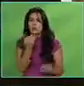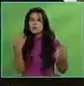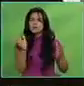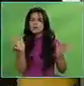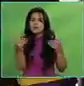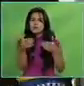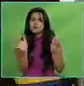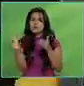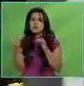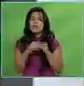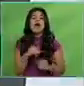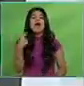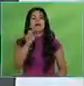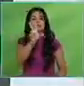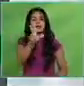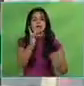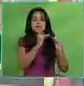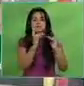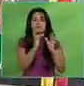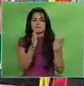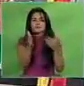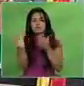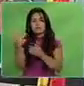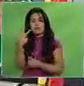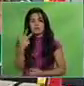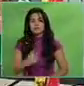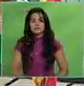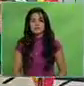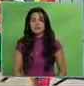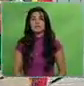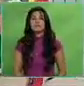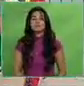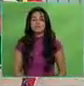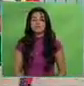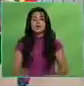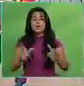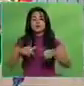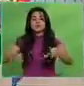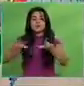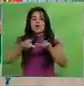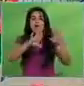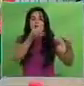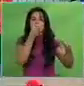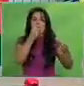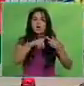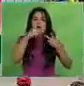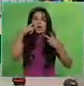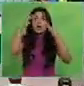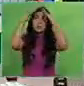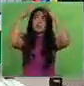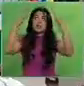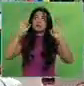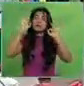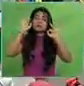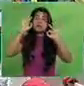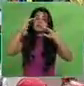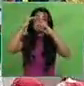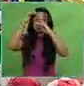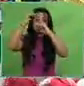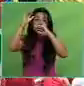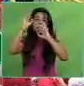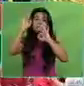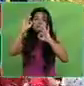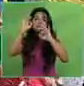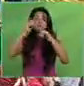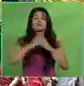la vivienda? Tiene tres. Tres, ok. La sala comedor, techo machimbrado, por abajo, por arriba